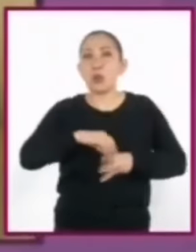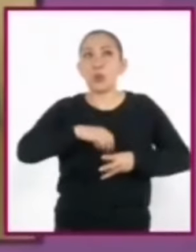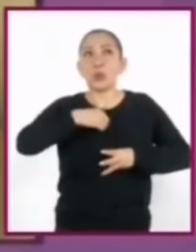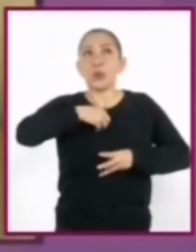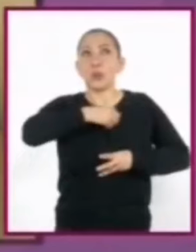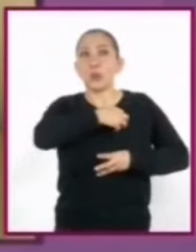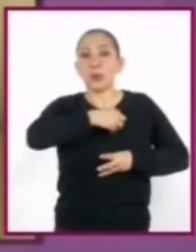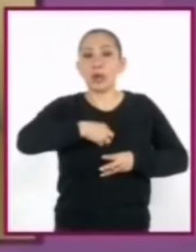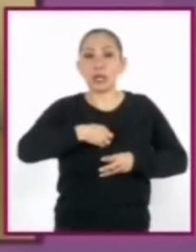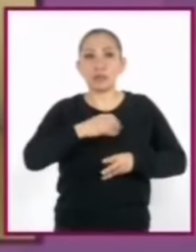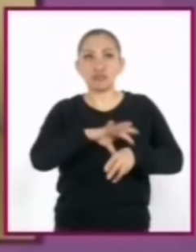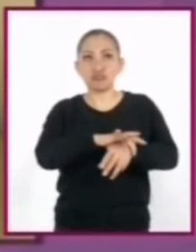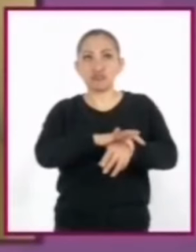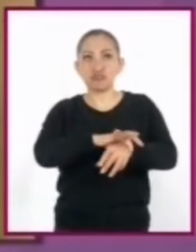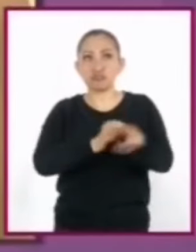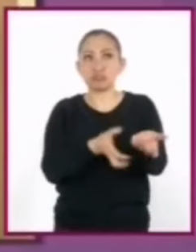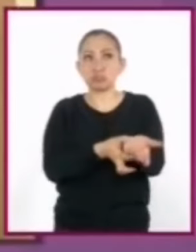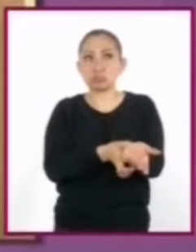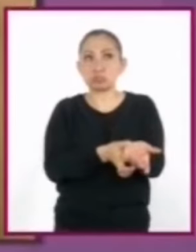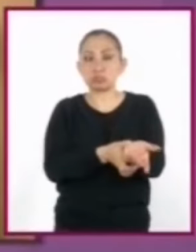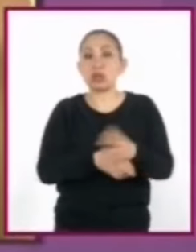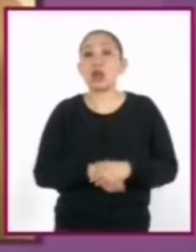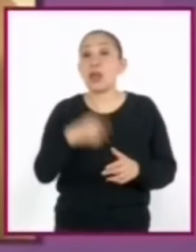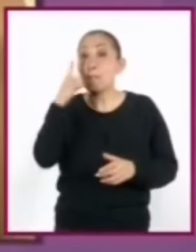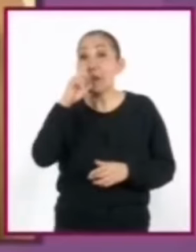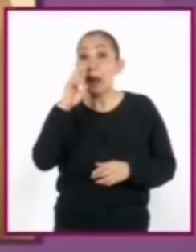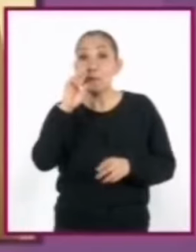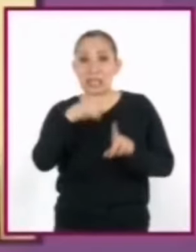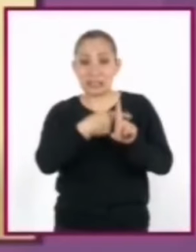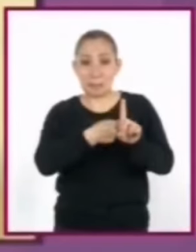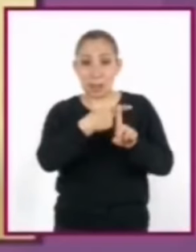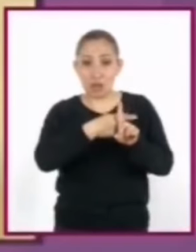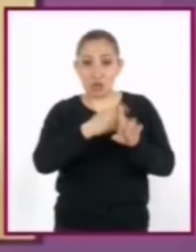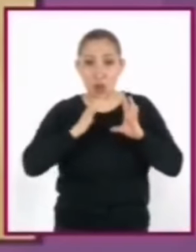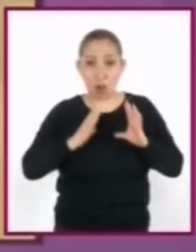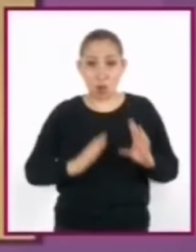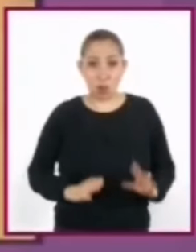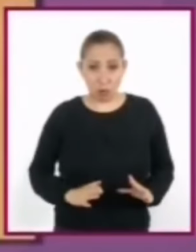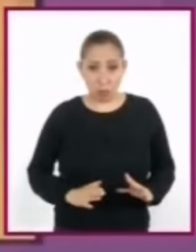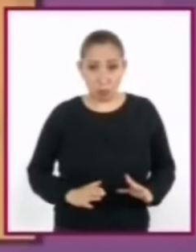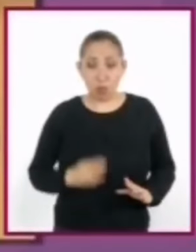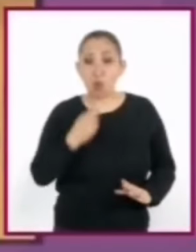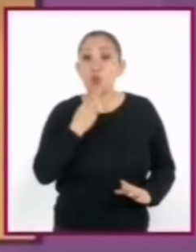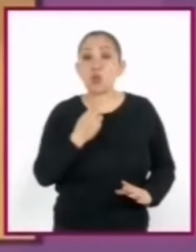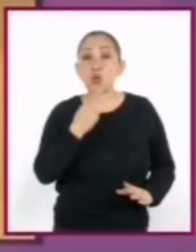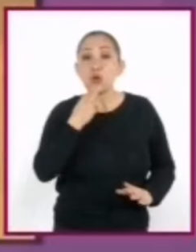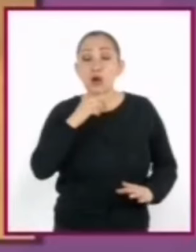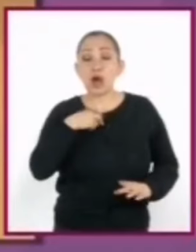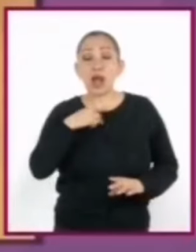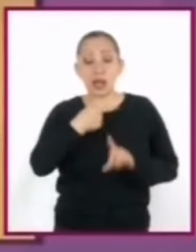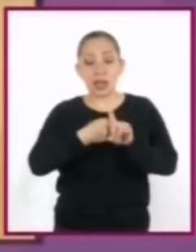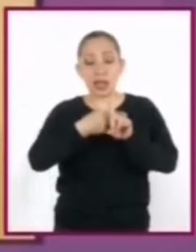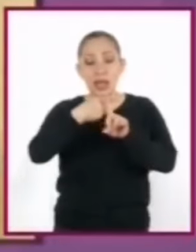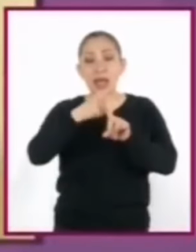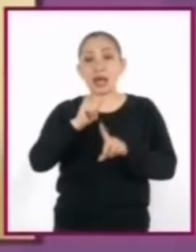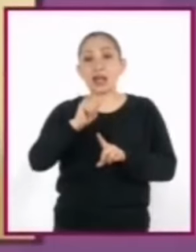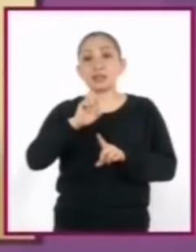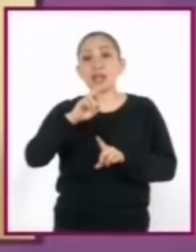respiración y pulso. Para medir la temperatura del cuerpo, se utiliza un